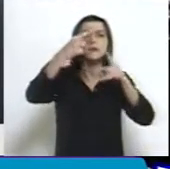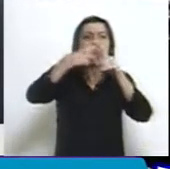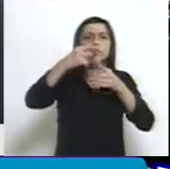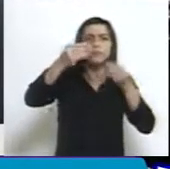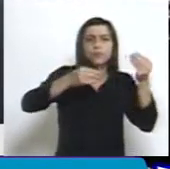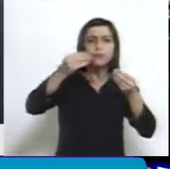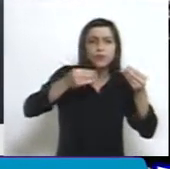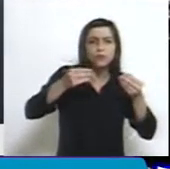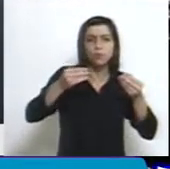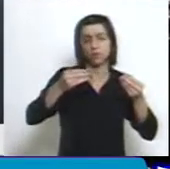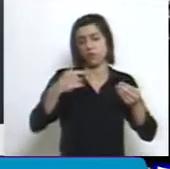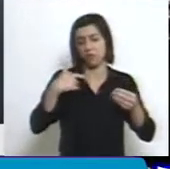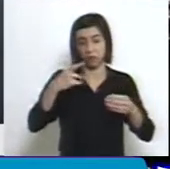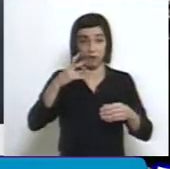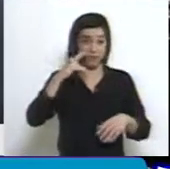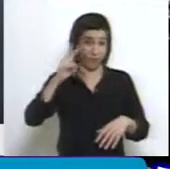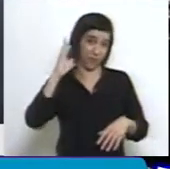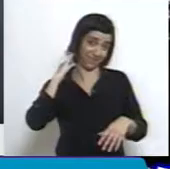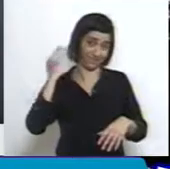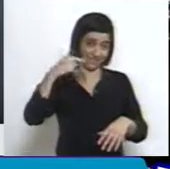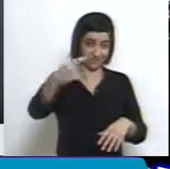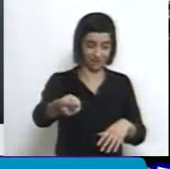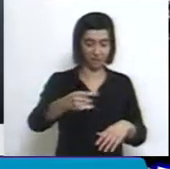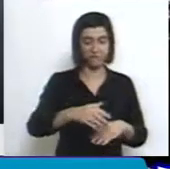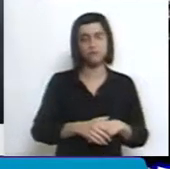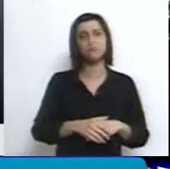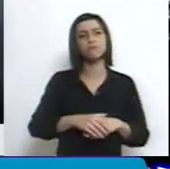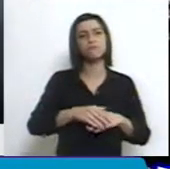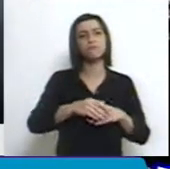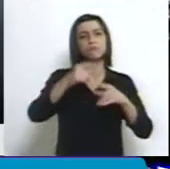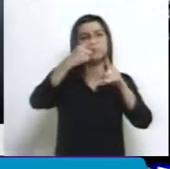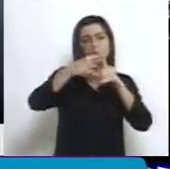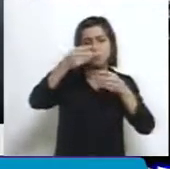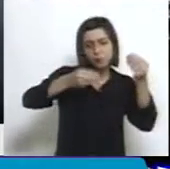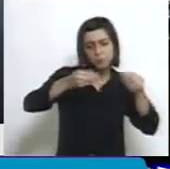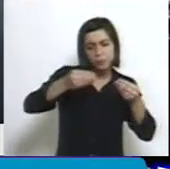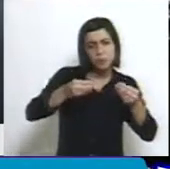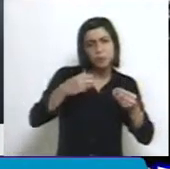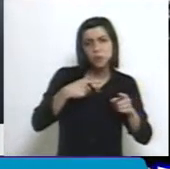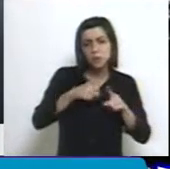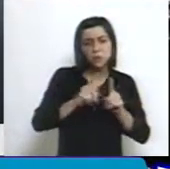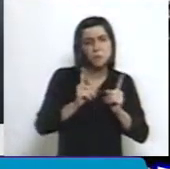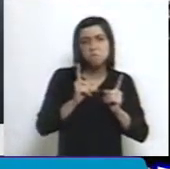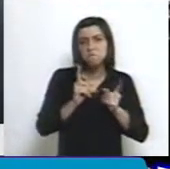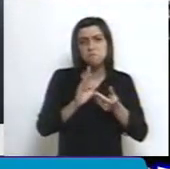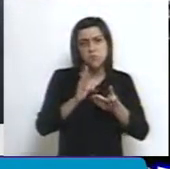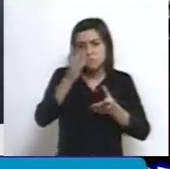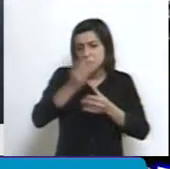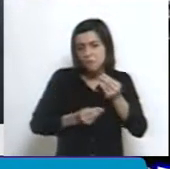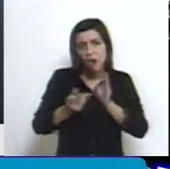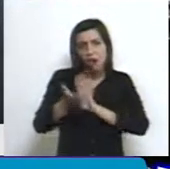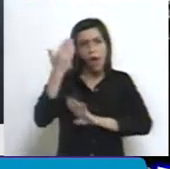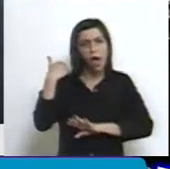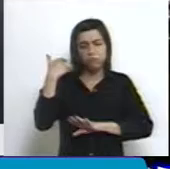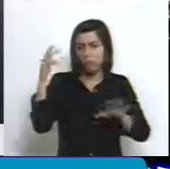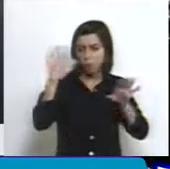2016 repite los mismos defectos de origen